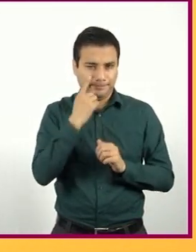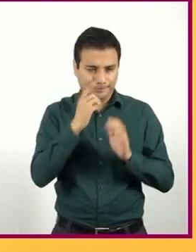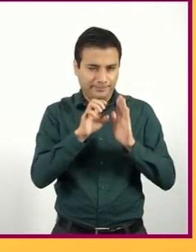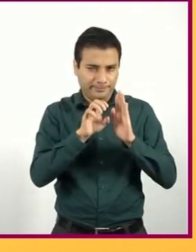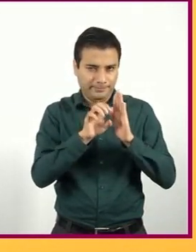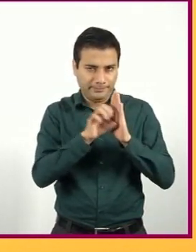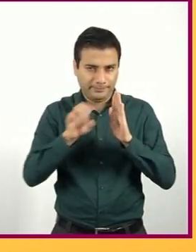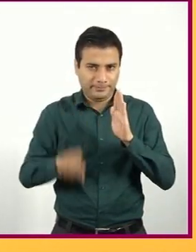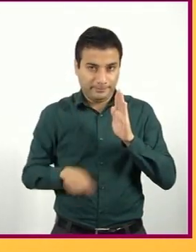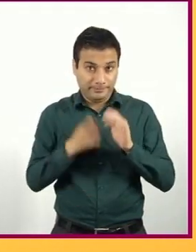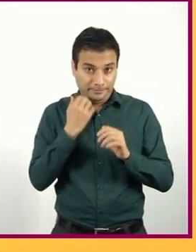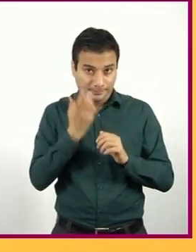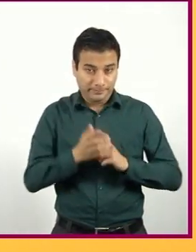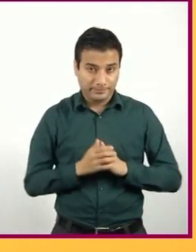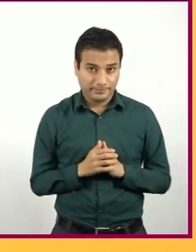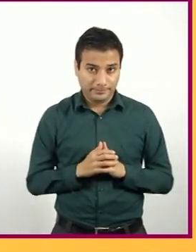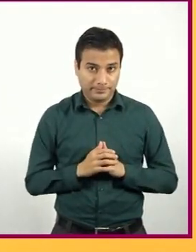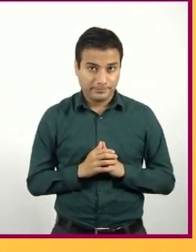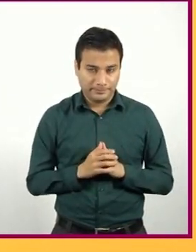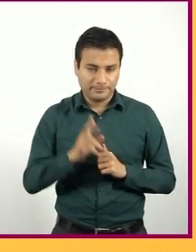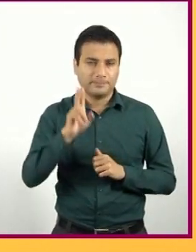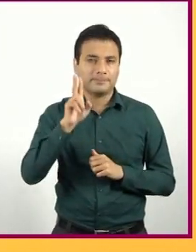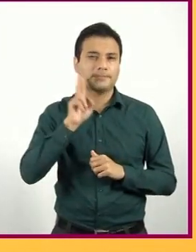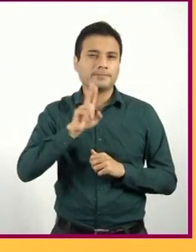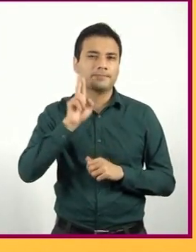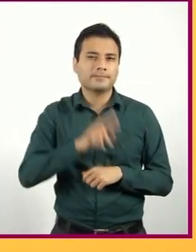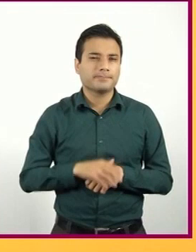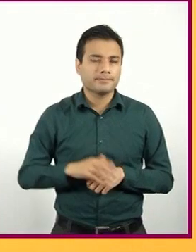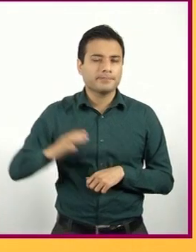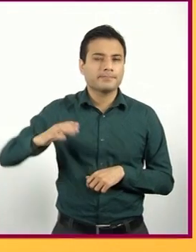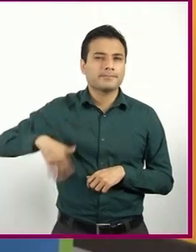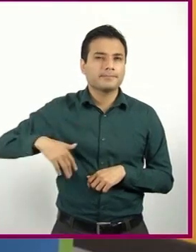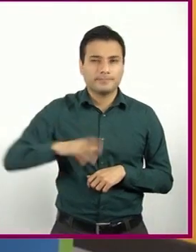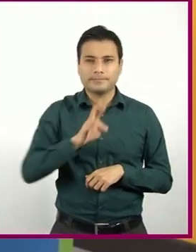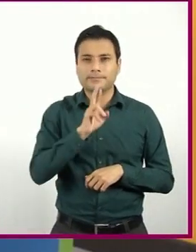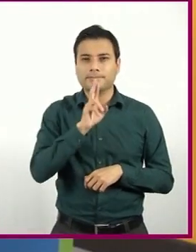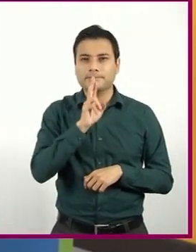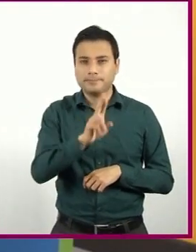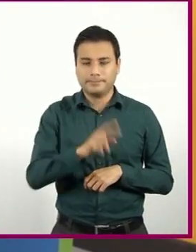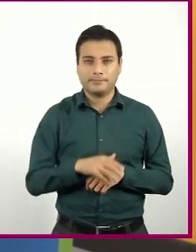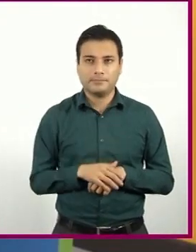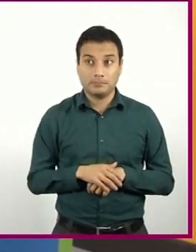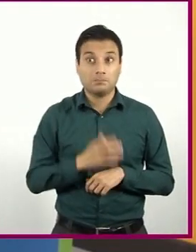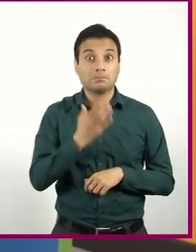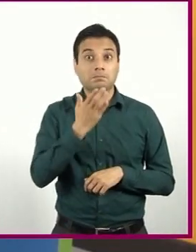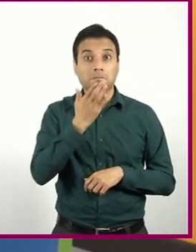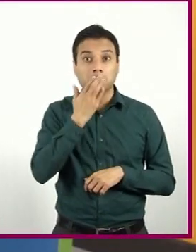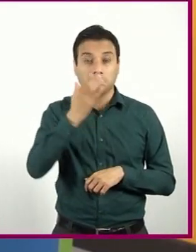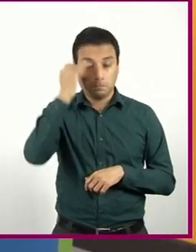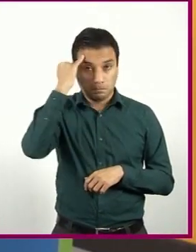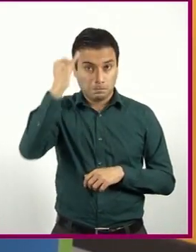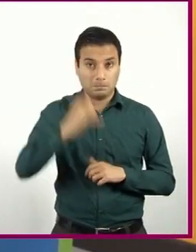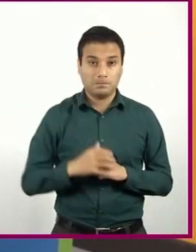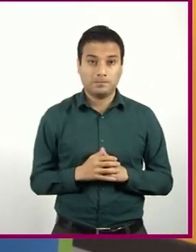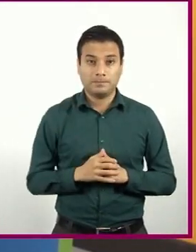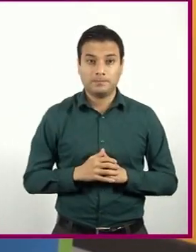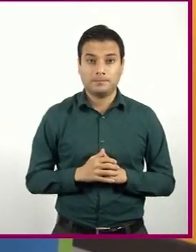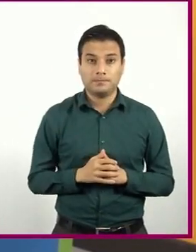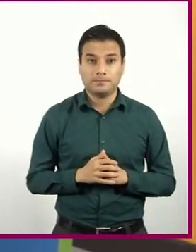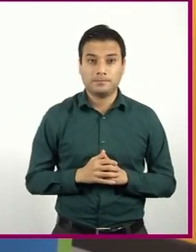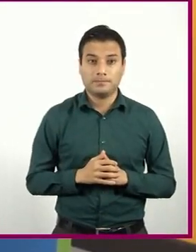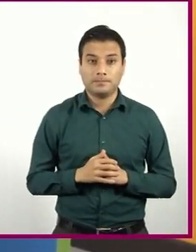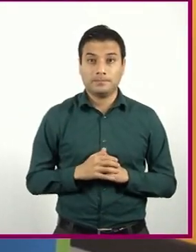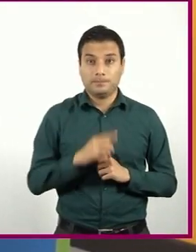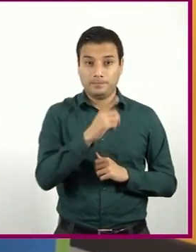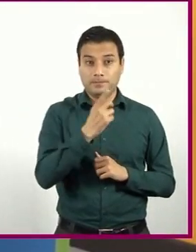comprobamos de esta manera las respuestas que me diste en la actividad del círculo? Esa es una excelente idea, maestra. Me